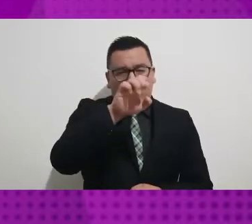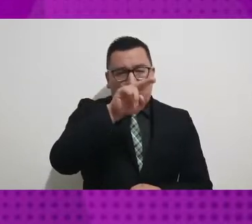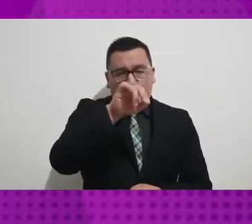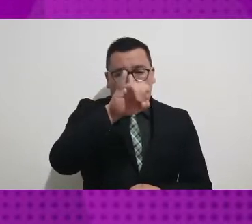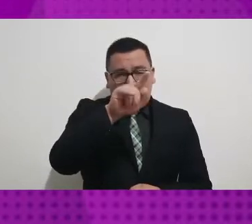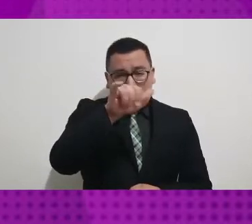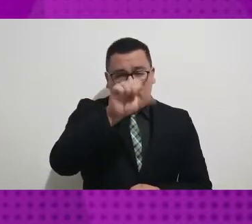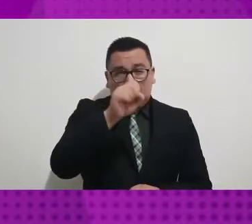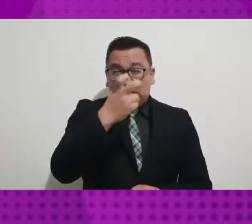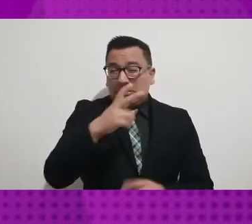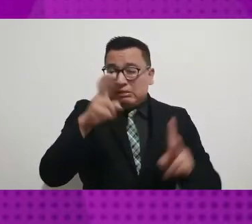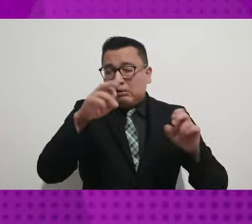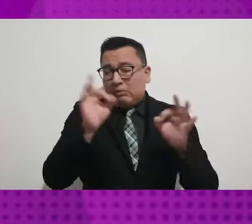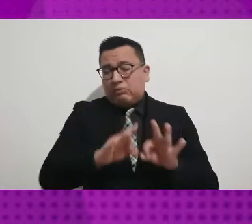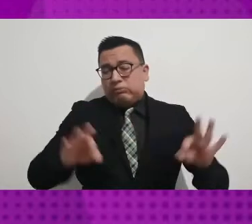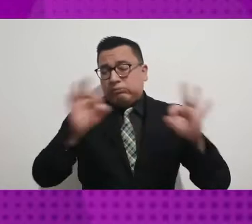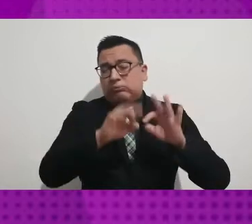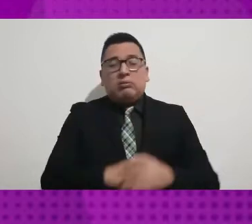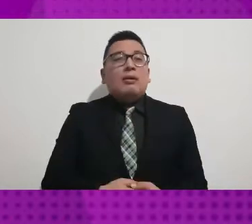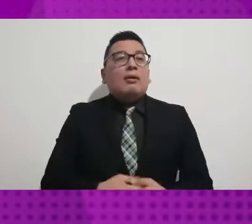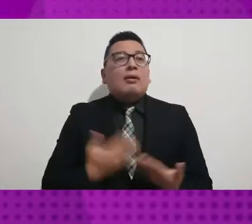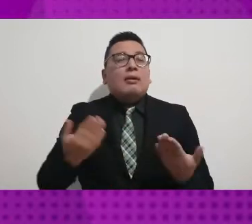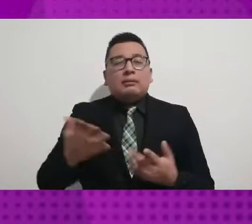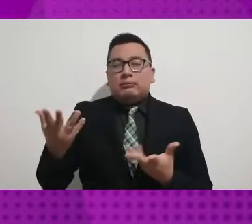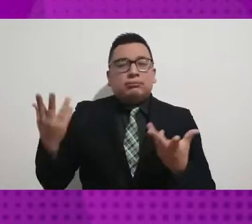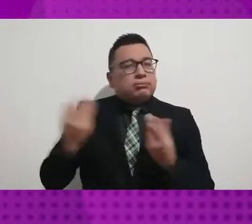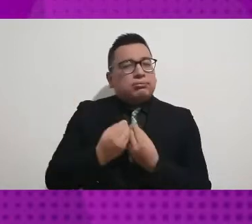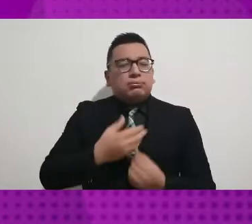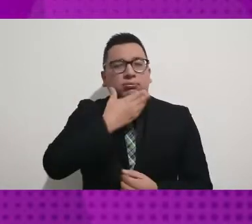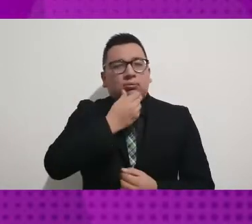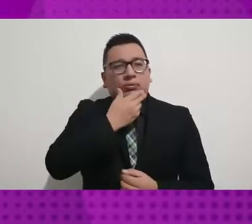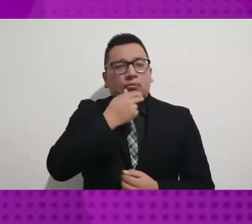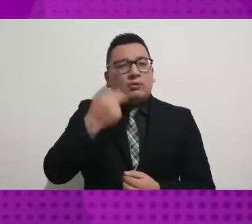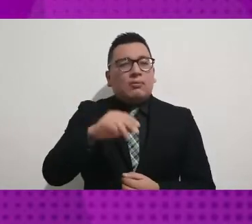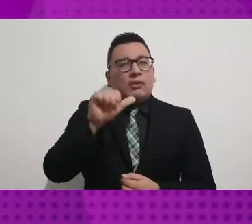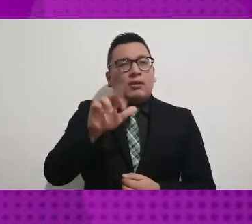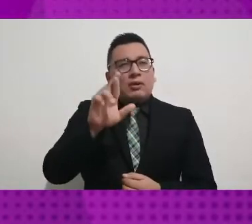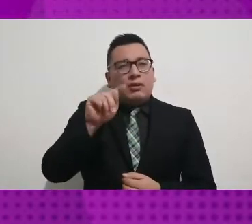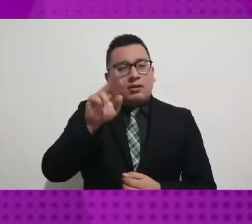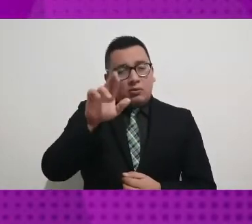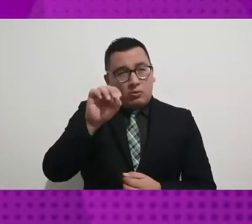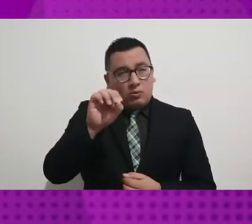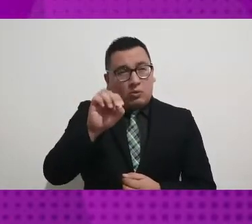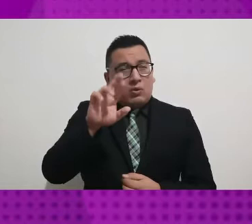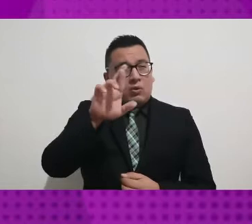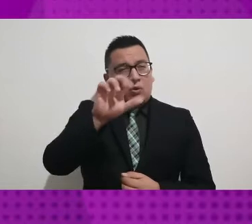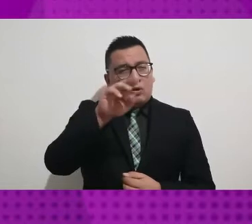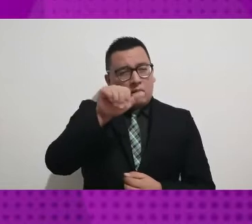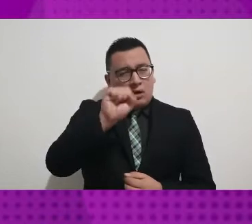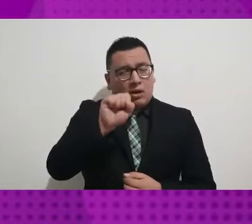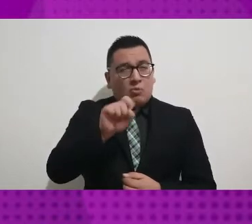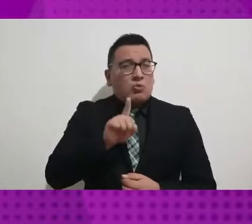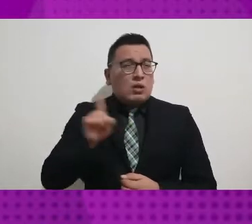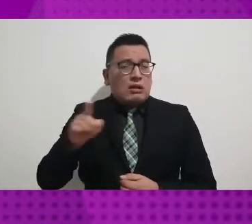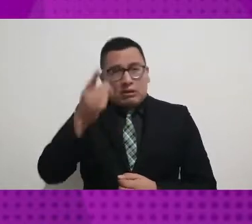contamos con un invitado, un experto en la materia, un estudioso del derecho constitucional, y él es Arturo Ramos